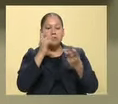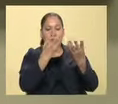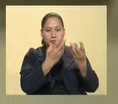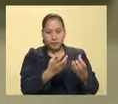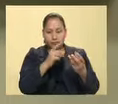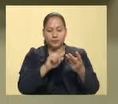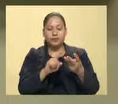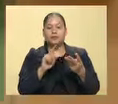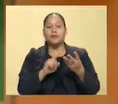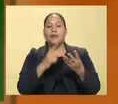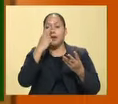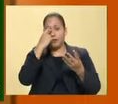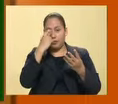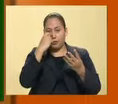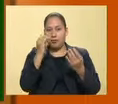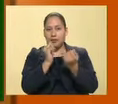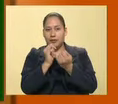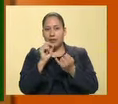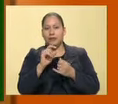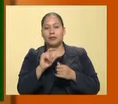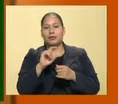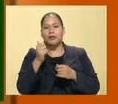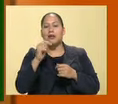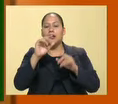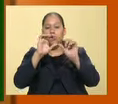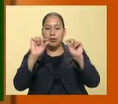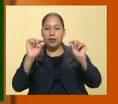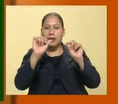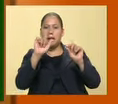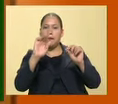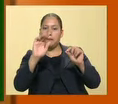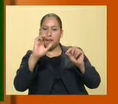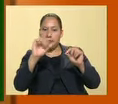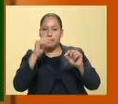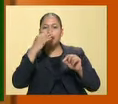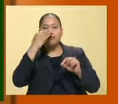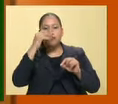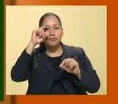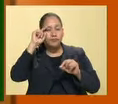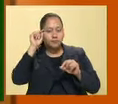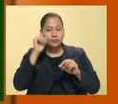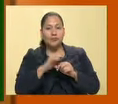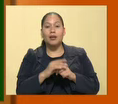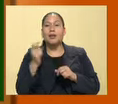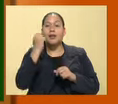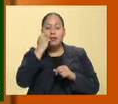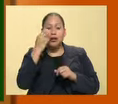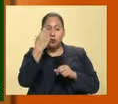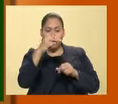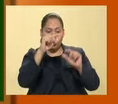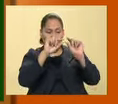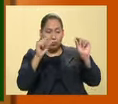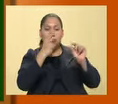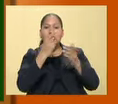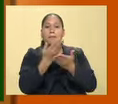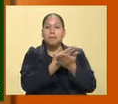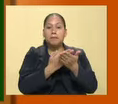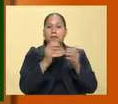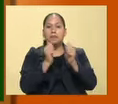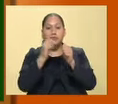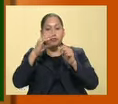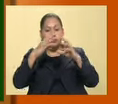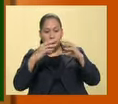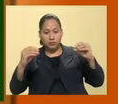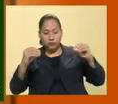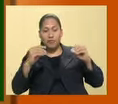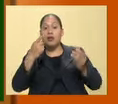ajo. Hombre, y unas hojitas de albahaca. Vamos a empezar con el ajo. Mira, a pesar de que el nombre dice pasta con calabacitas, de todo lo